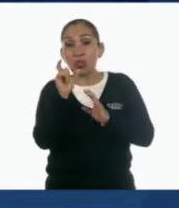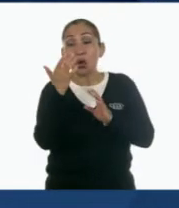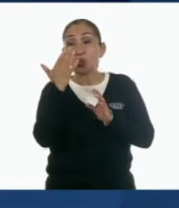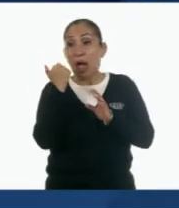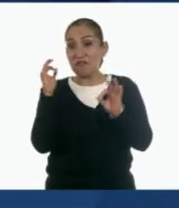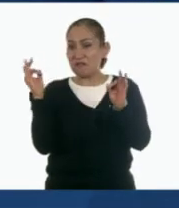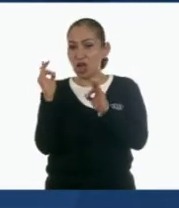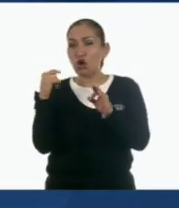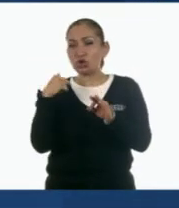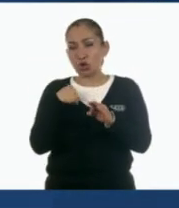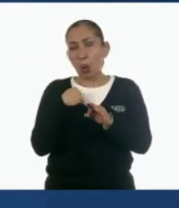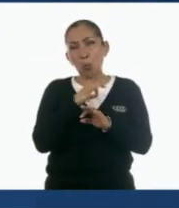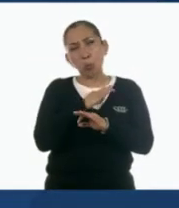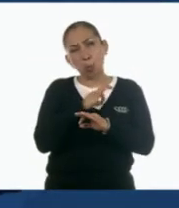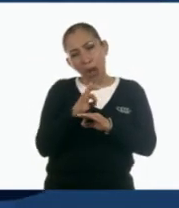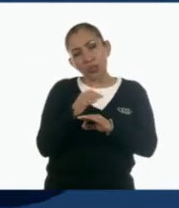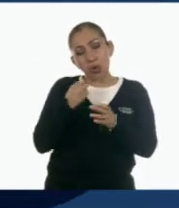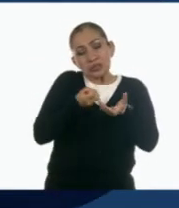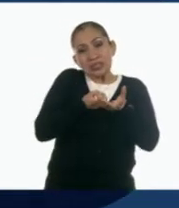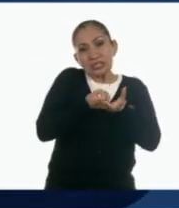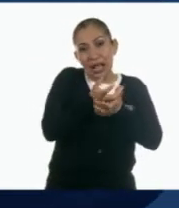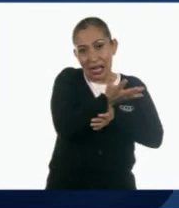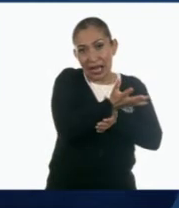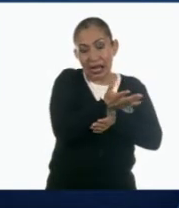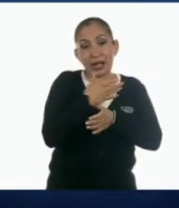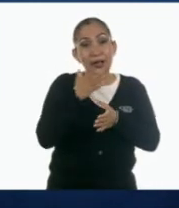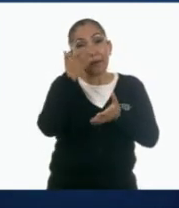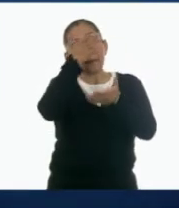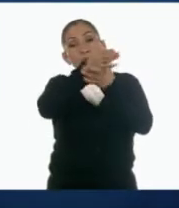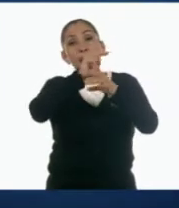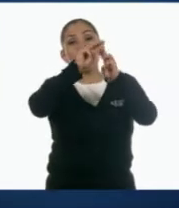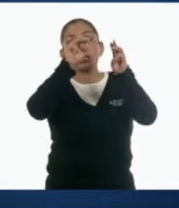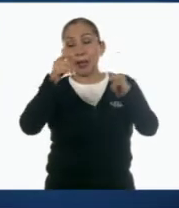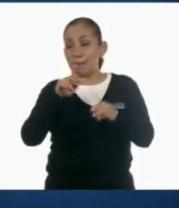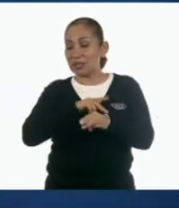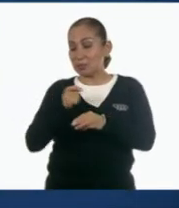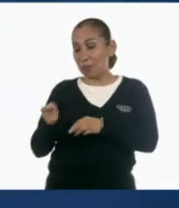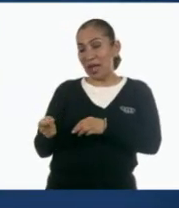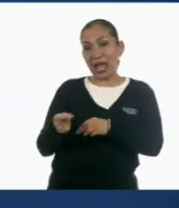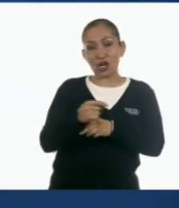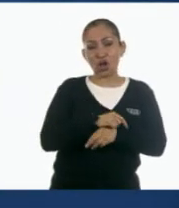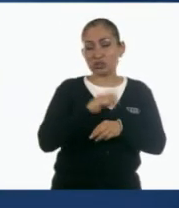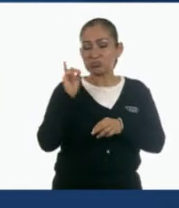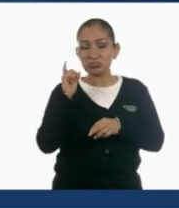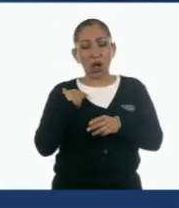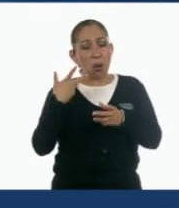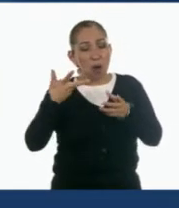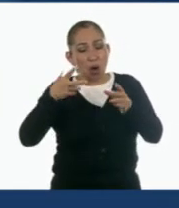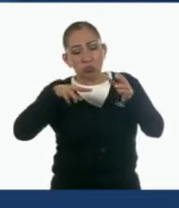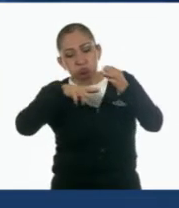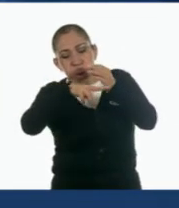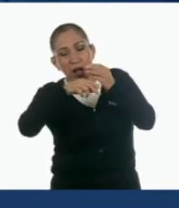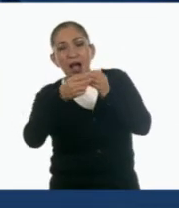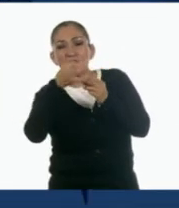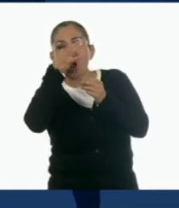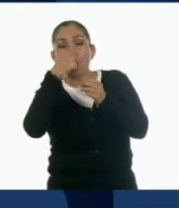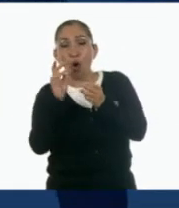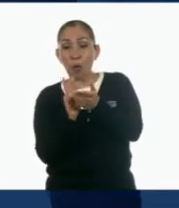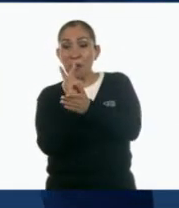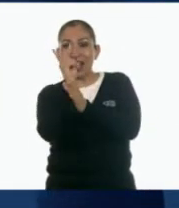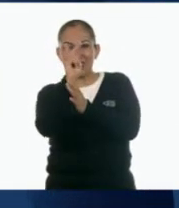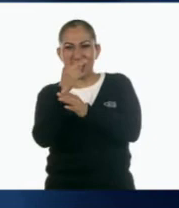tanto frío y yo estaba en condiciones de salir, iba a la montaña con mis perros y cortaba toda clase de flores y hierbas